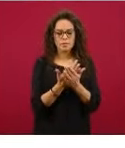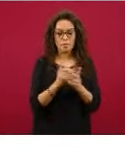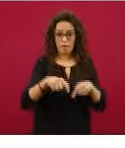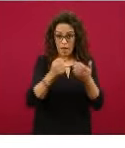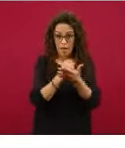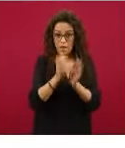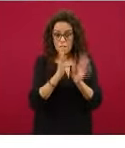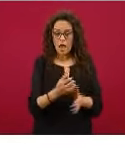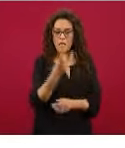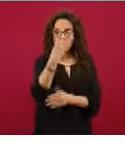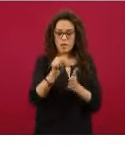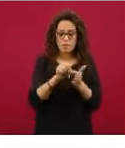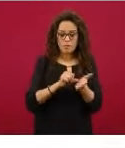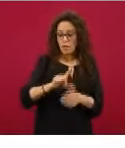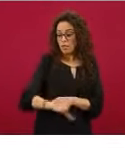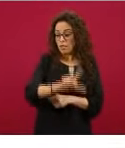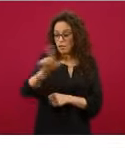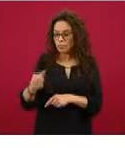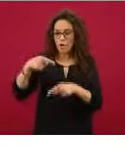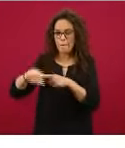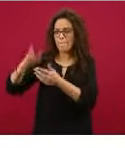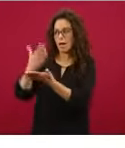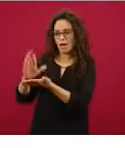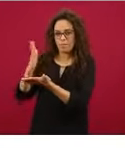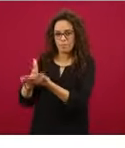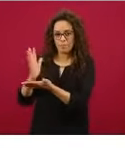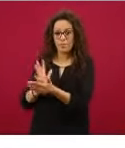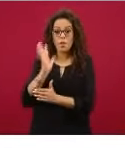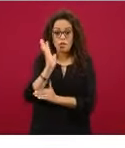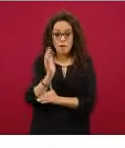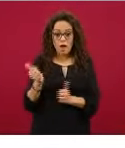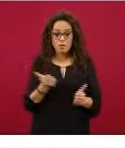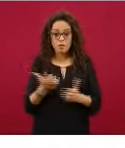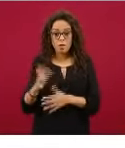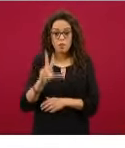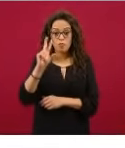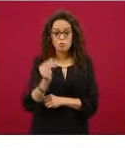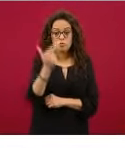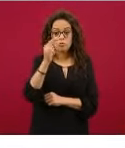3 meses, lleva un avance de 88%.